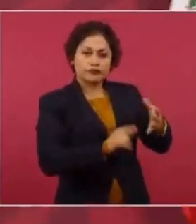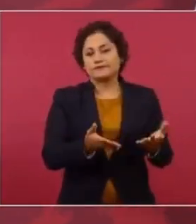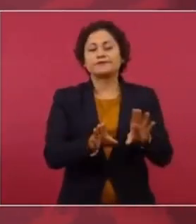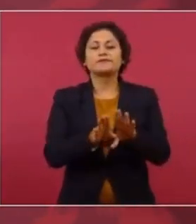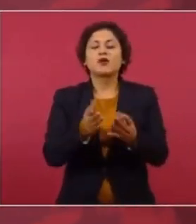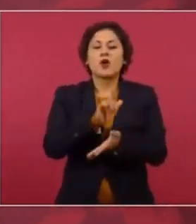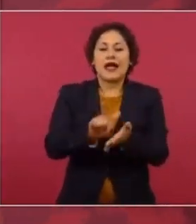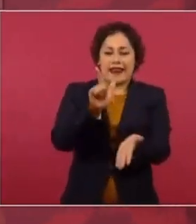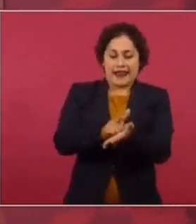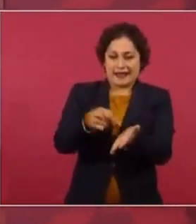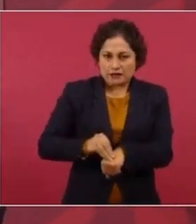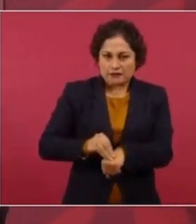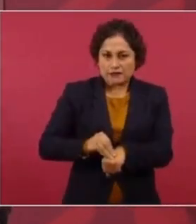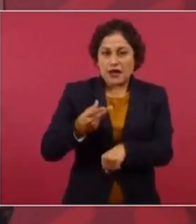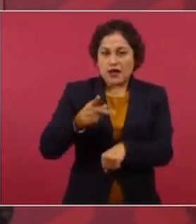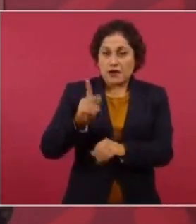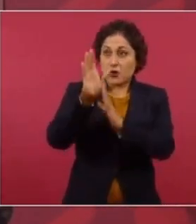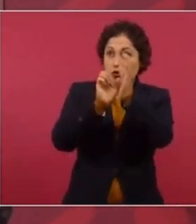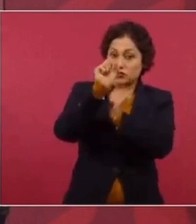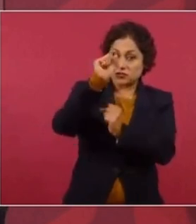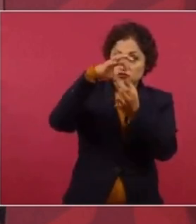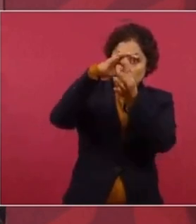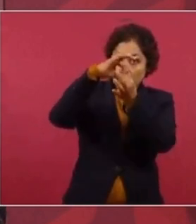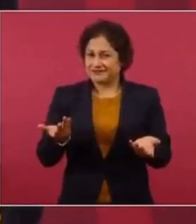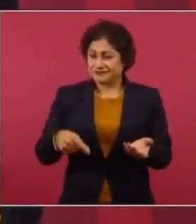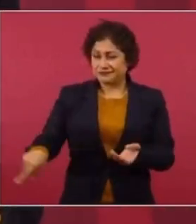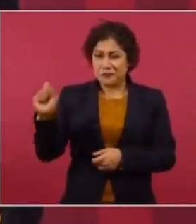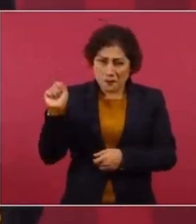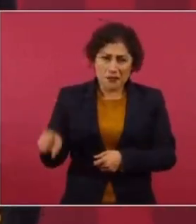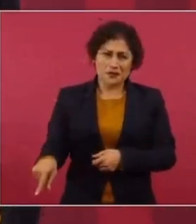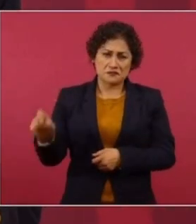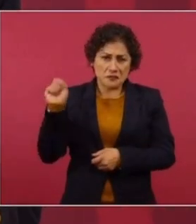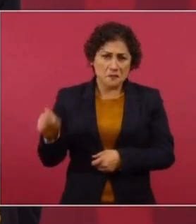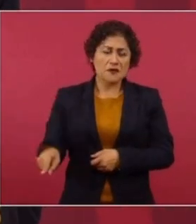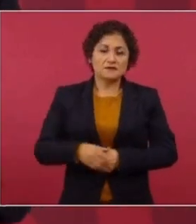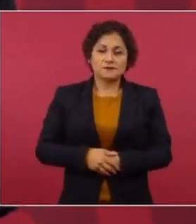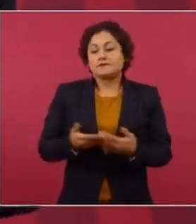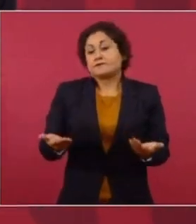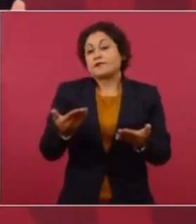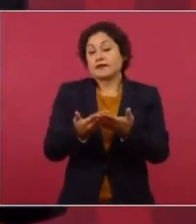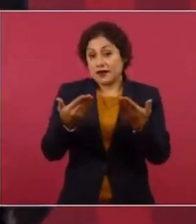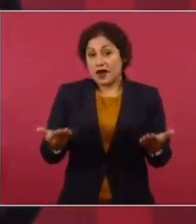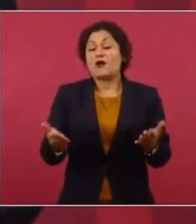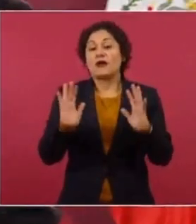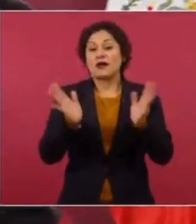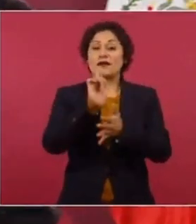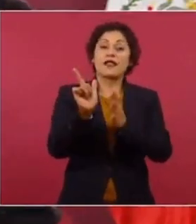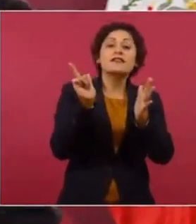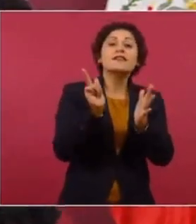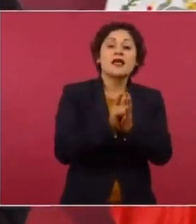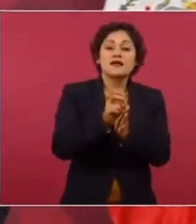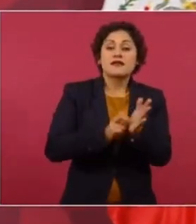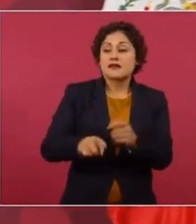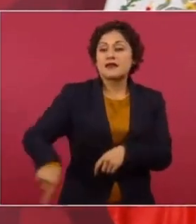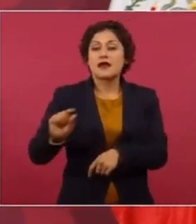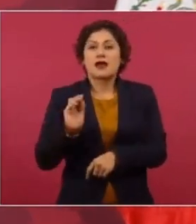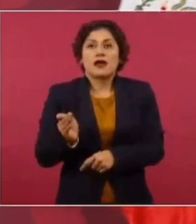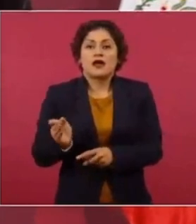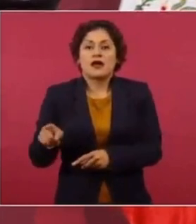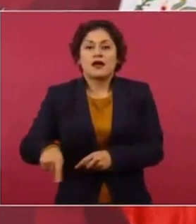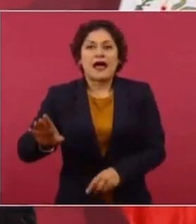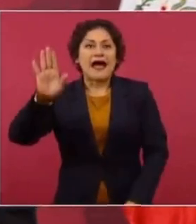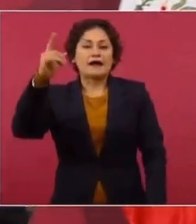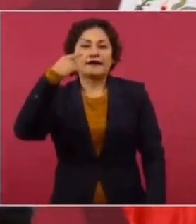secundaria no puede contradecir a un artículo constitucional. Ahora que se aprueba esta ley, empiezan a decir,